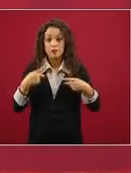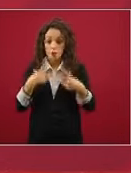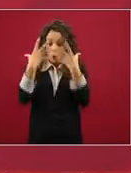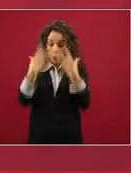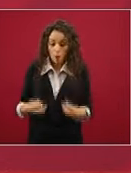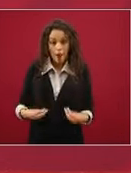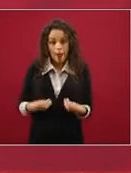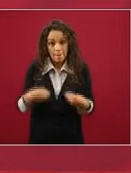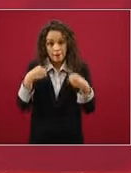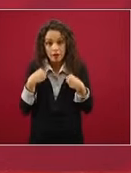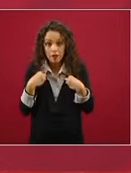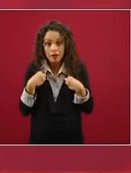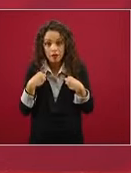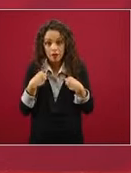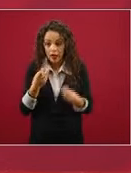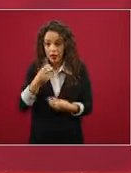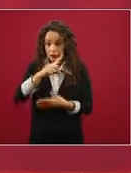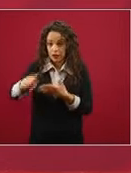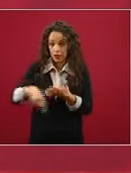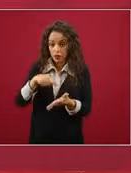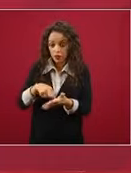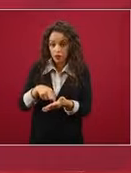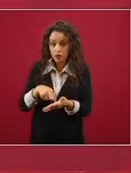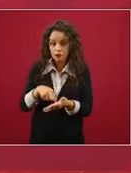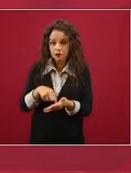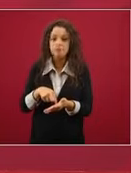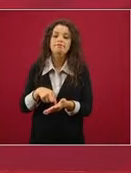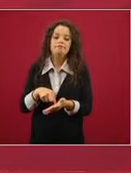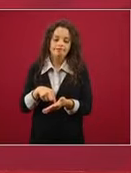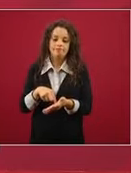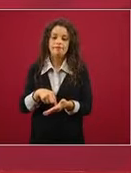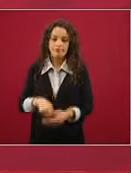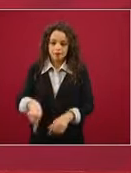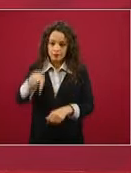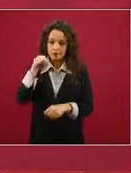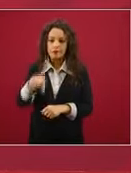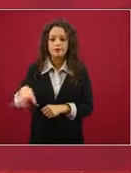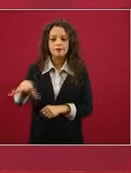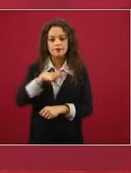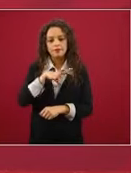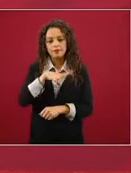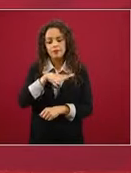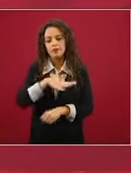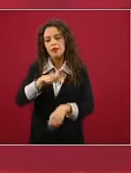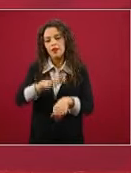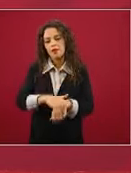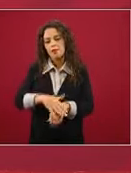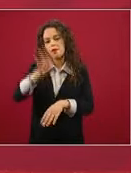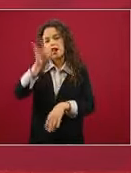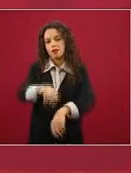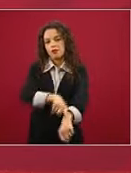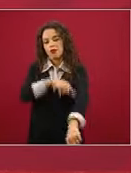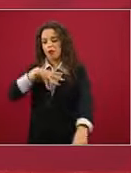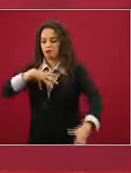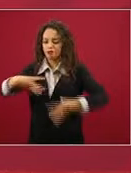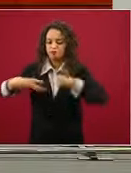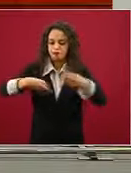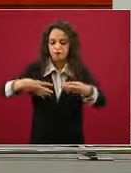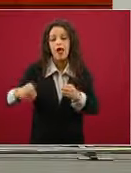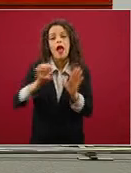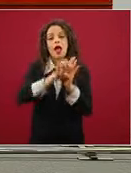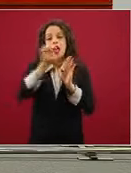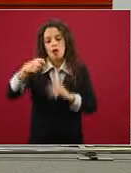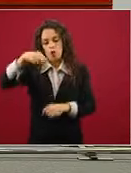las metrópolis o las megalópolis son las que suelen tener las persistencias más largas. Un ejemplo es la Ciudad de México.